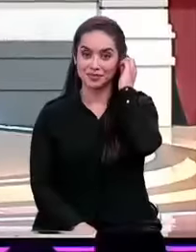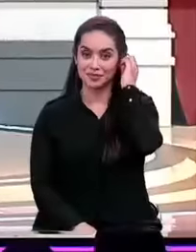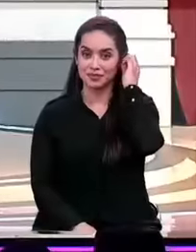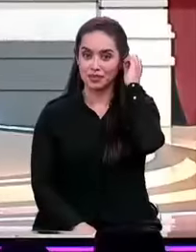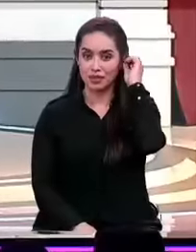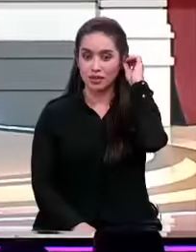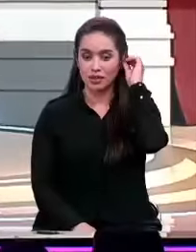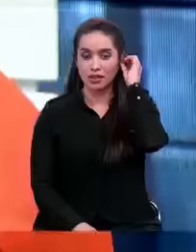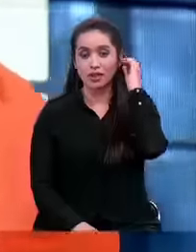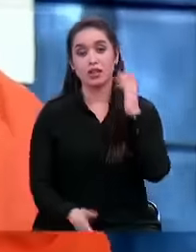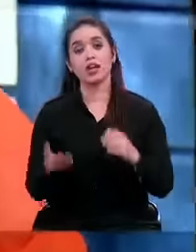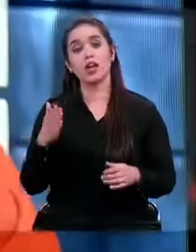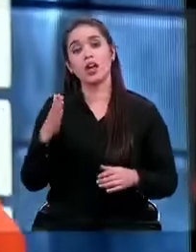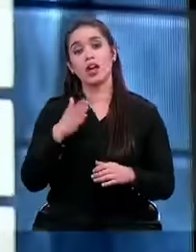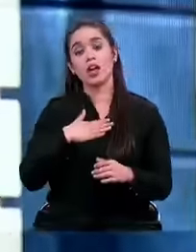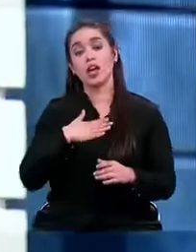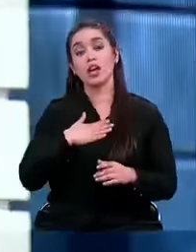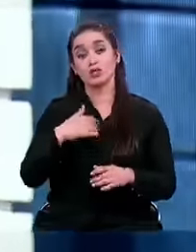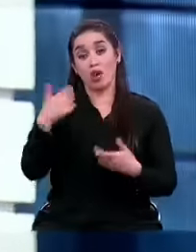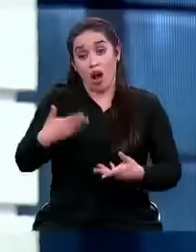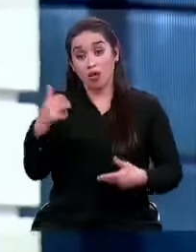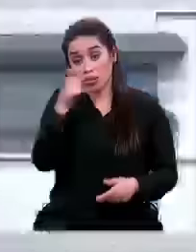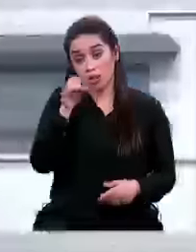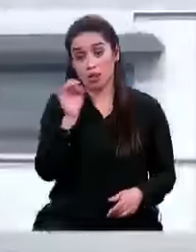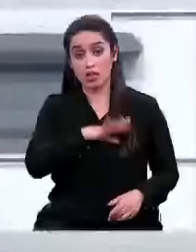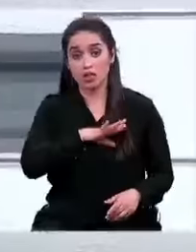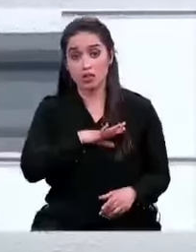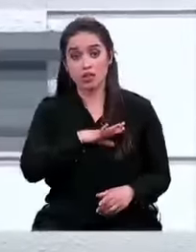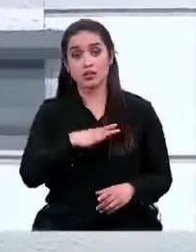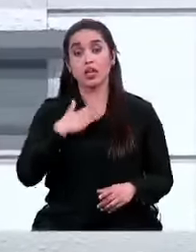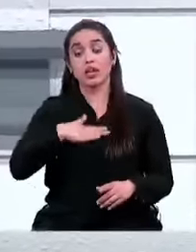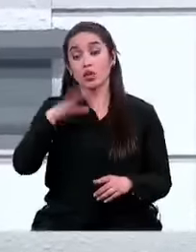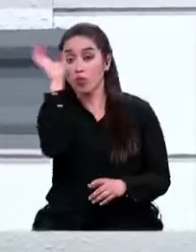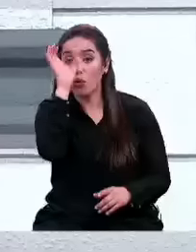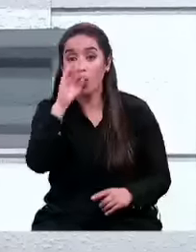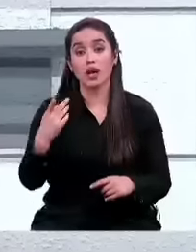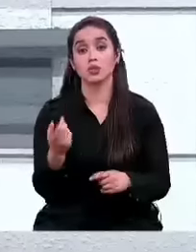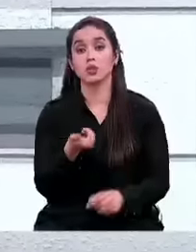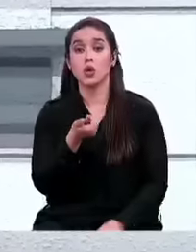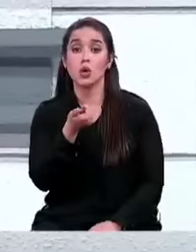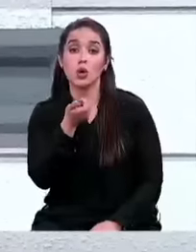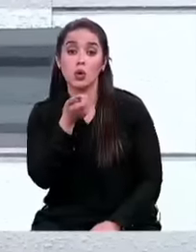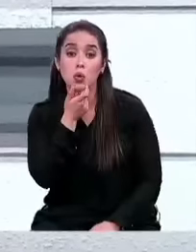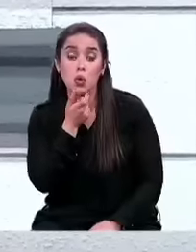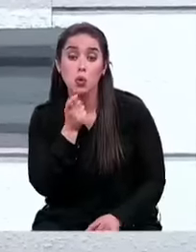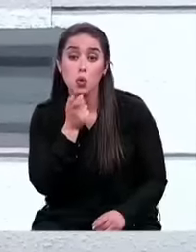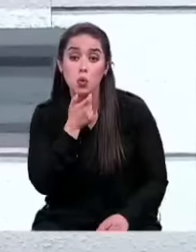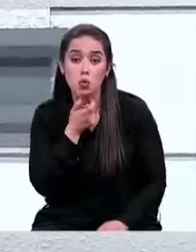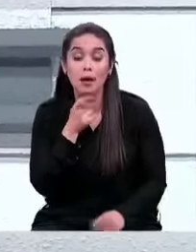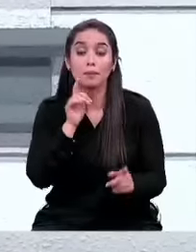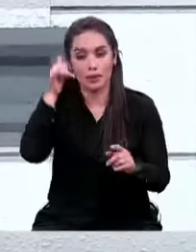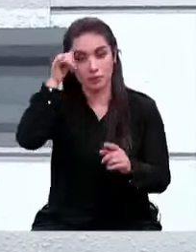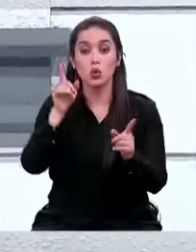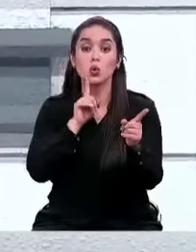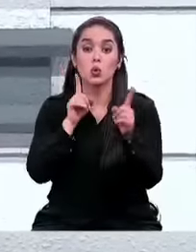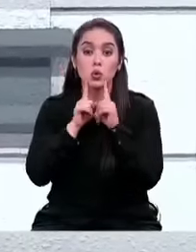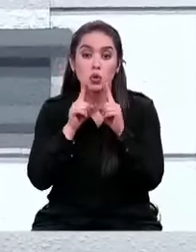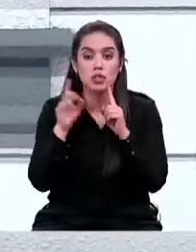So, this is my first time in Chile and I didn't get time to book in a hotel. Could you tell me where can I get to a hotel,